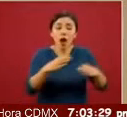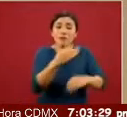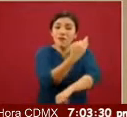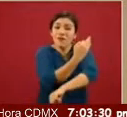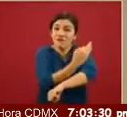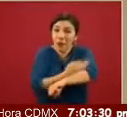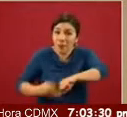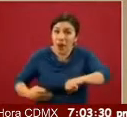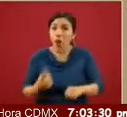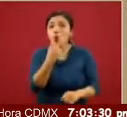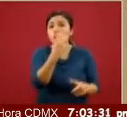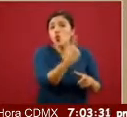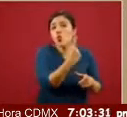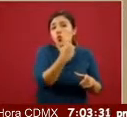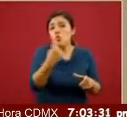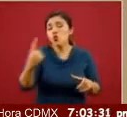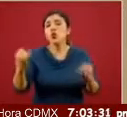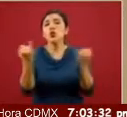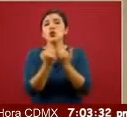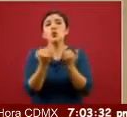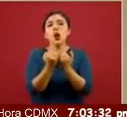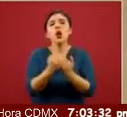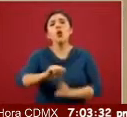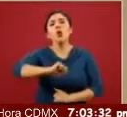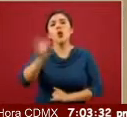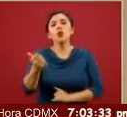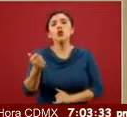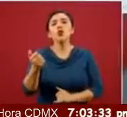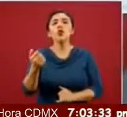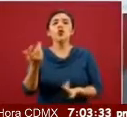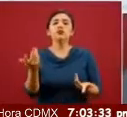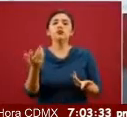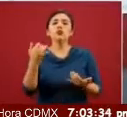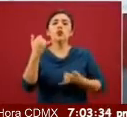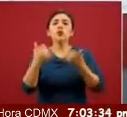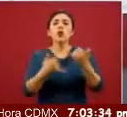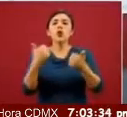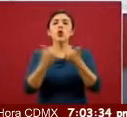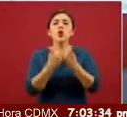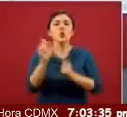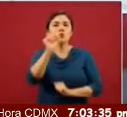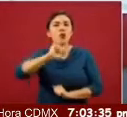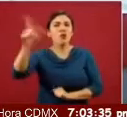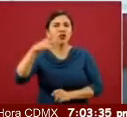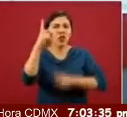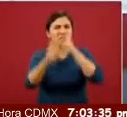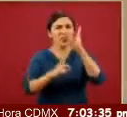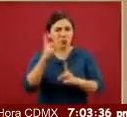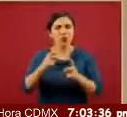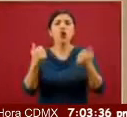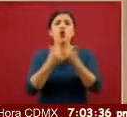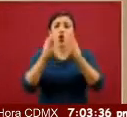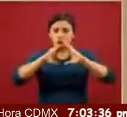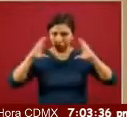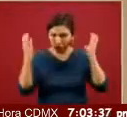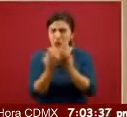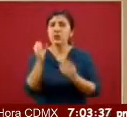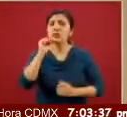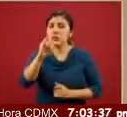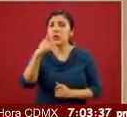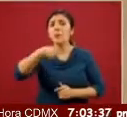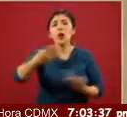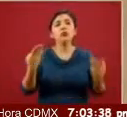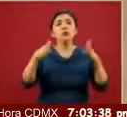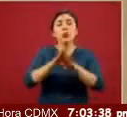familiar, así como los juegos profesionales lo pueden hacer con estadios a puerta cerrada, es decir, sin público, ¿no? Y con